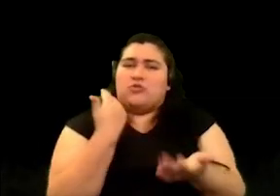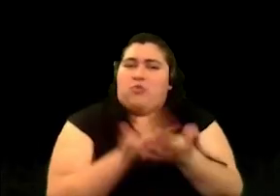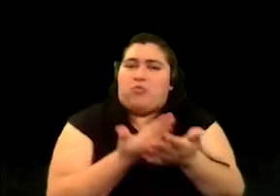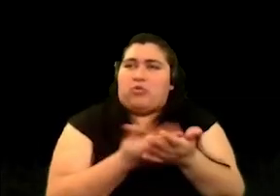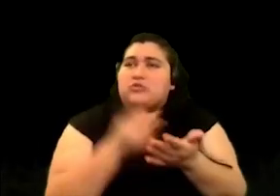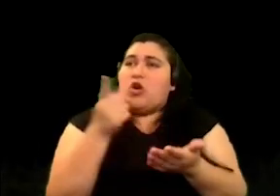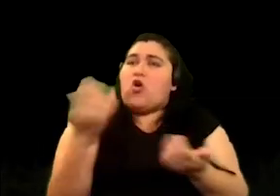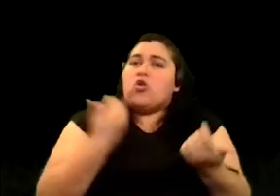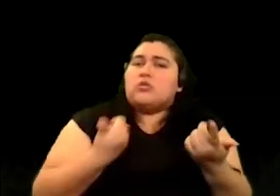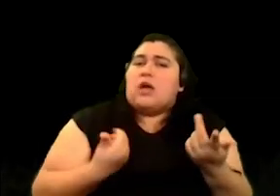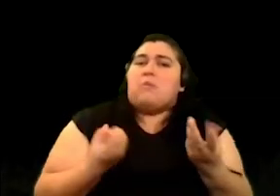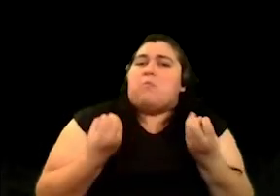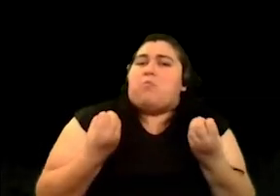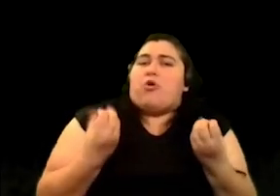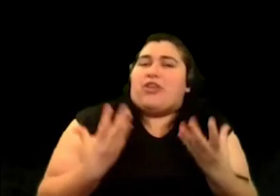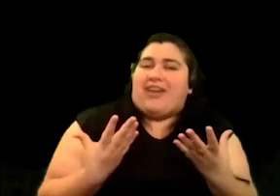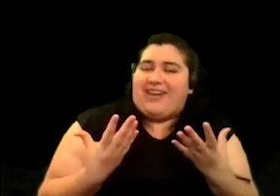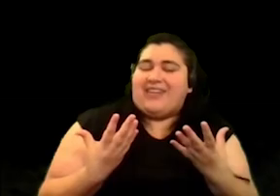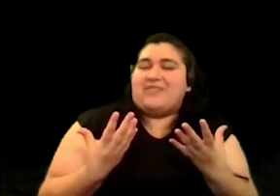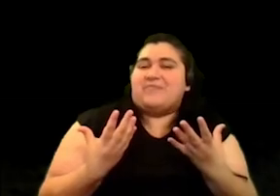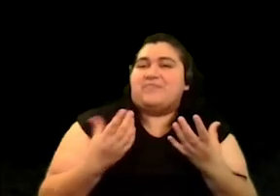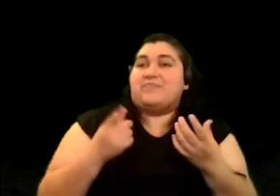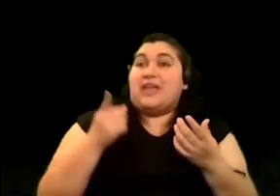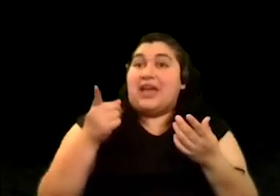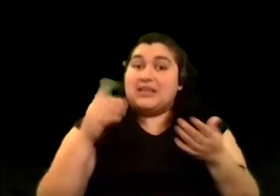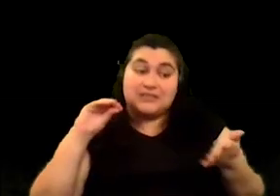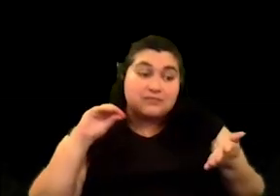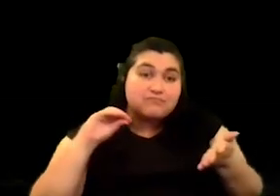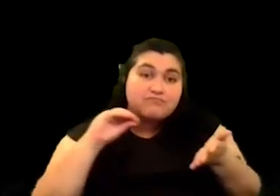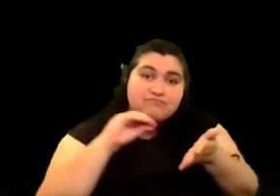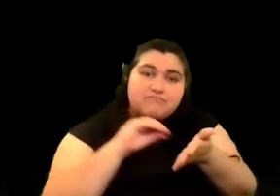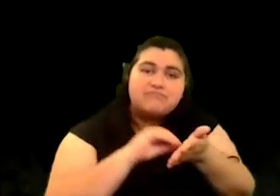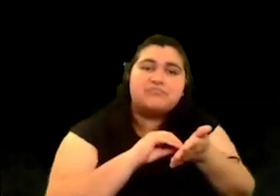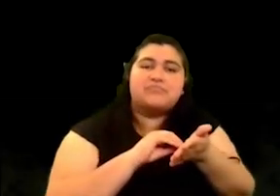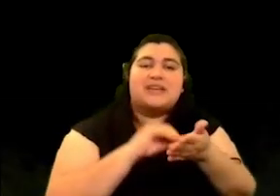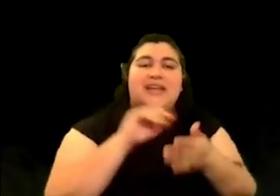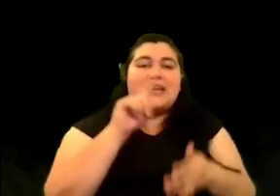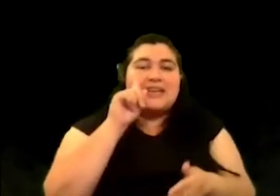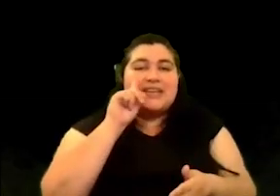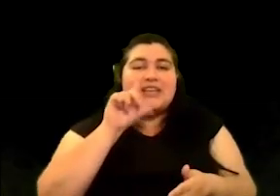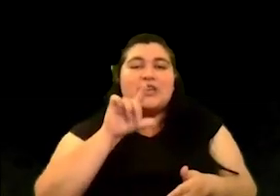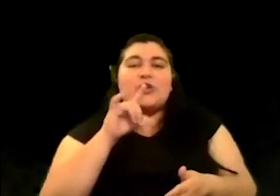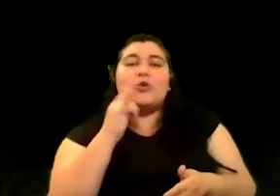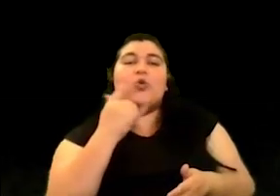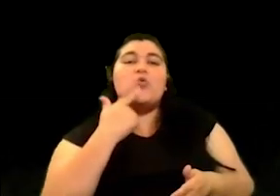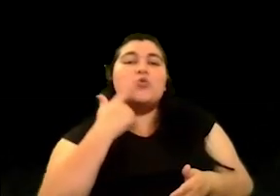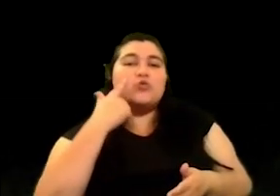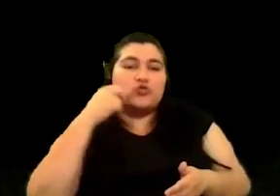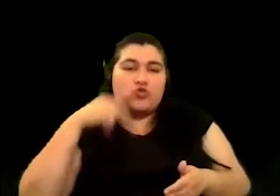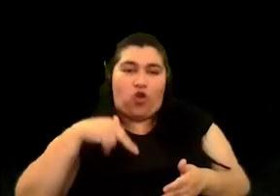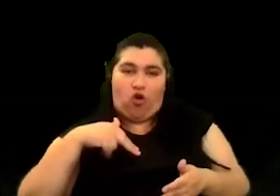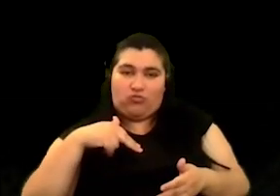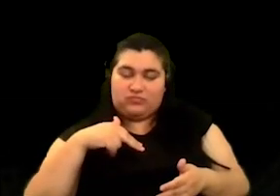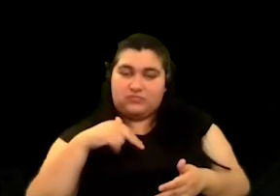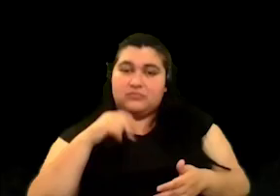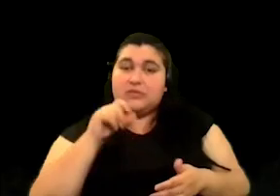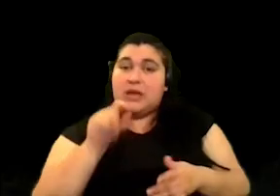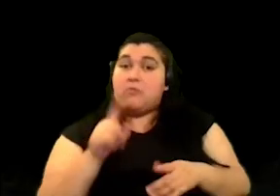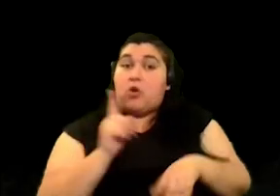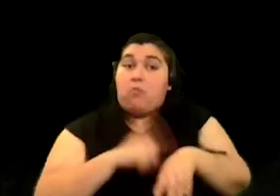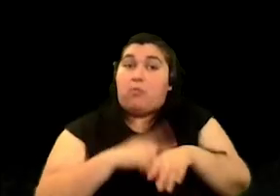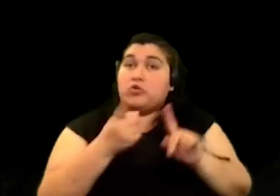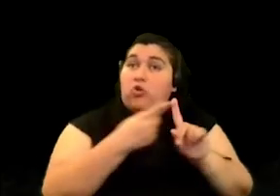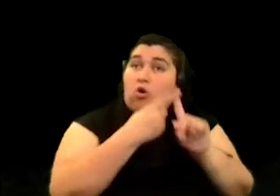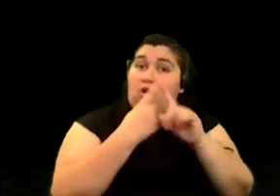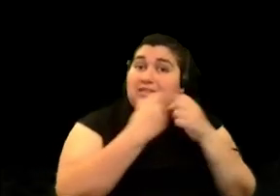hiciste. Y lo vas a tener como cláusula anti-elusión dentro del tratado. Por eso les digo que ahora cuando